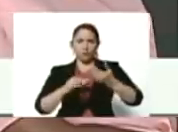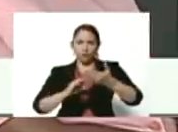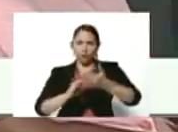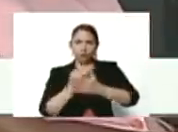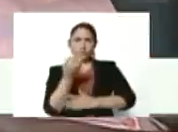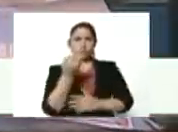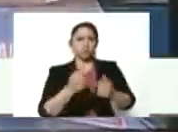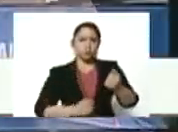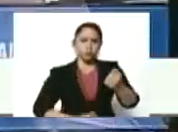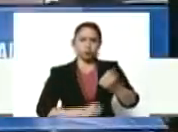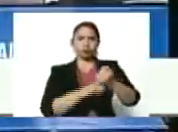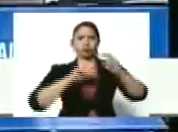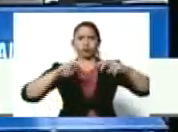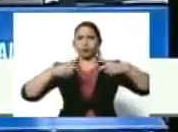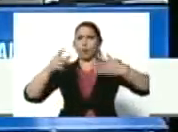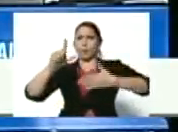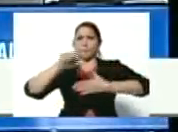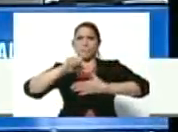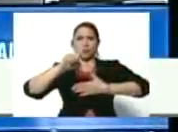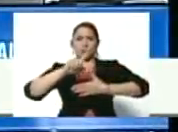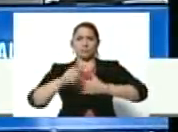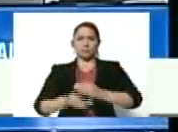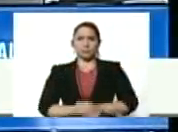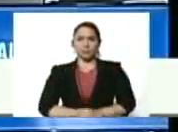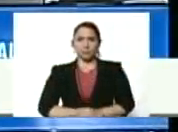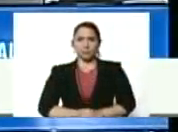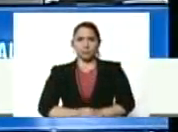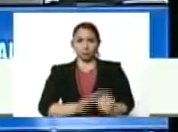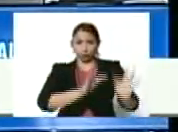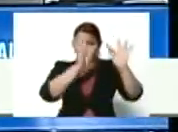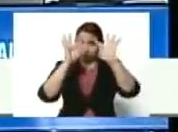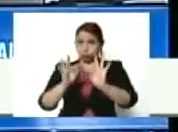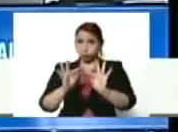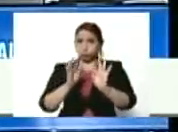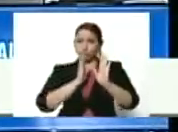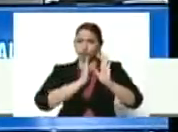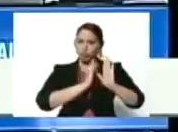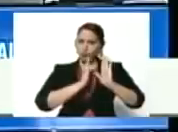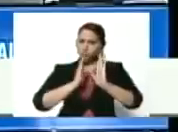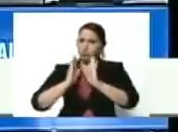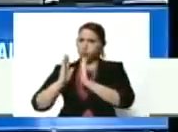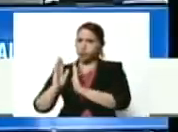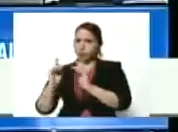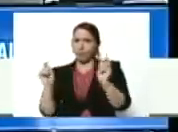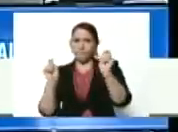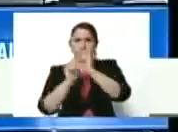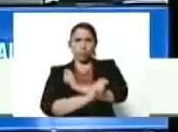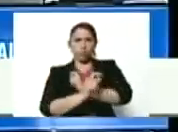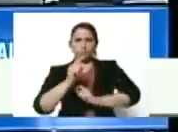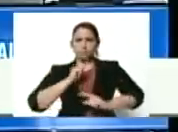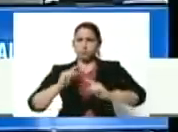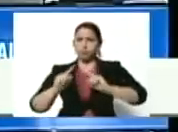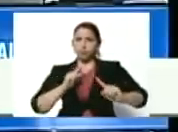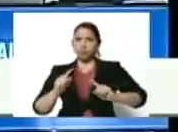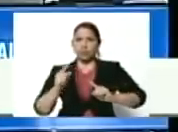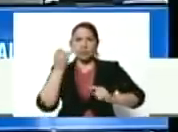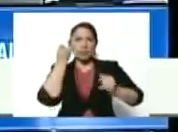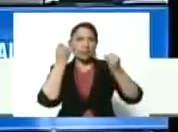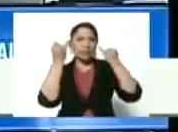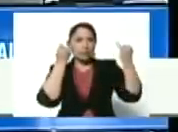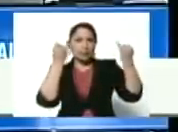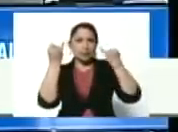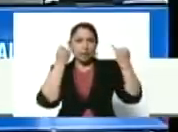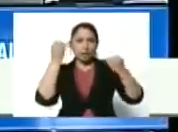fundacional de una nueva América, legado concreto, convirtieron la doctrina, las ideas,